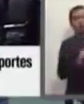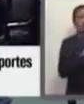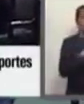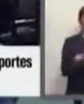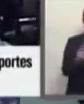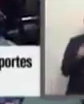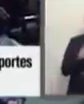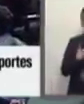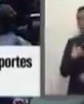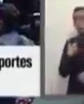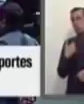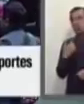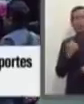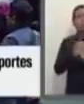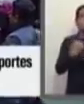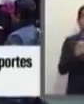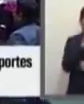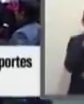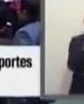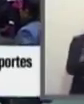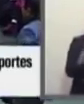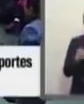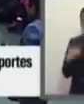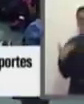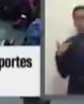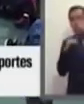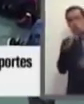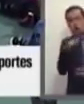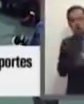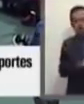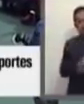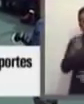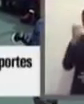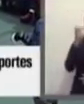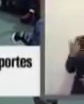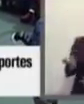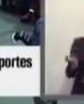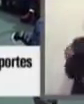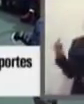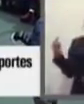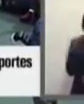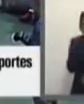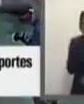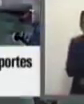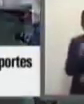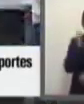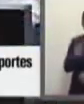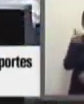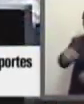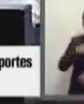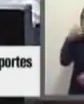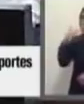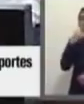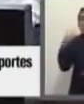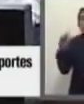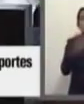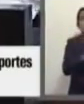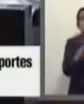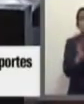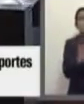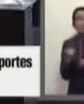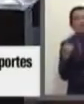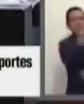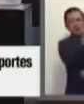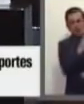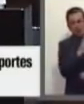soy impoluto. Es el rostro de la corrupción de este gobierno, junto con su jefe Enrique Peña Nieto. Por